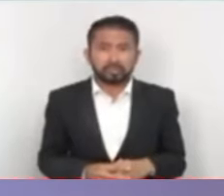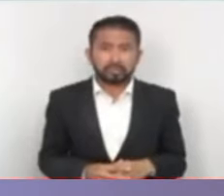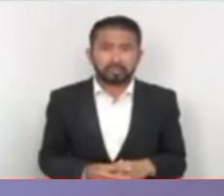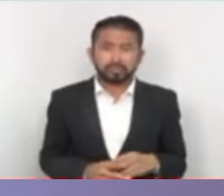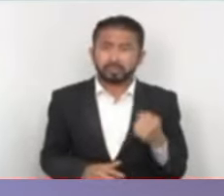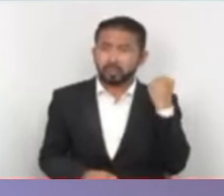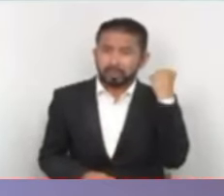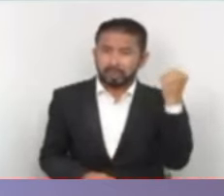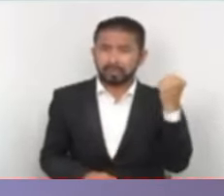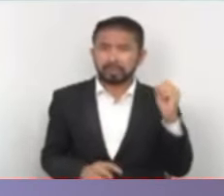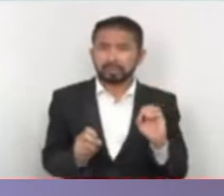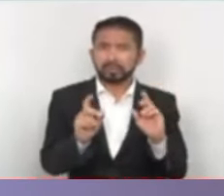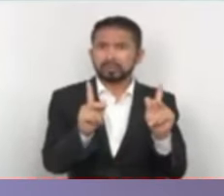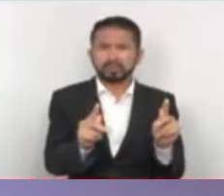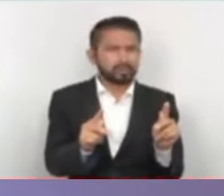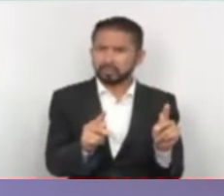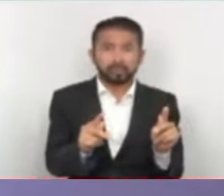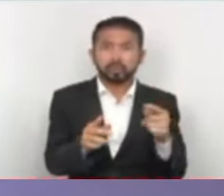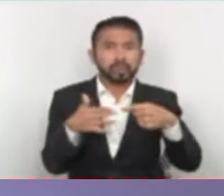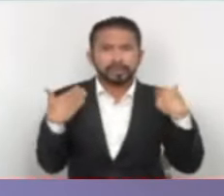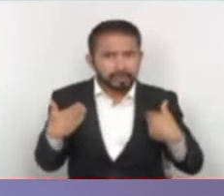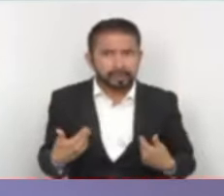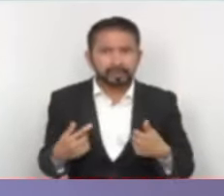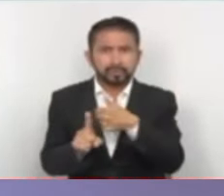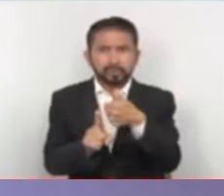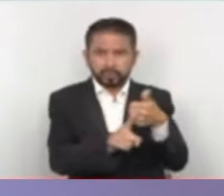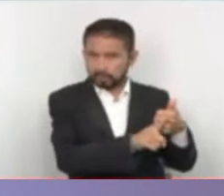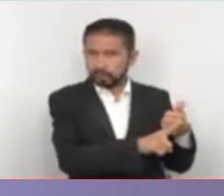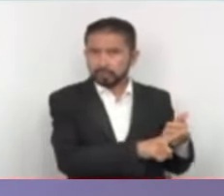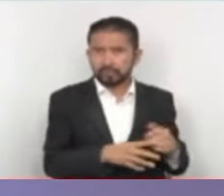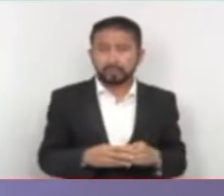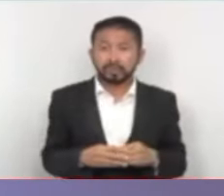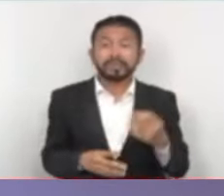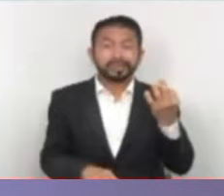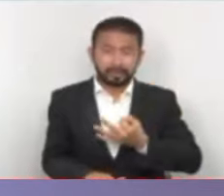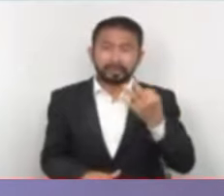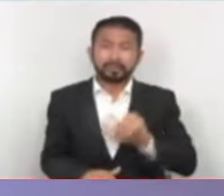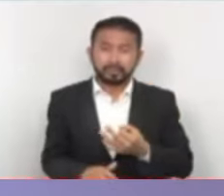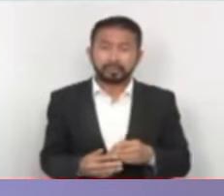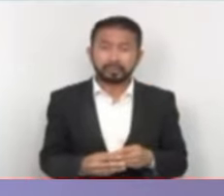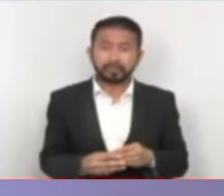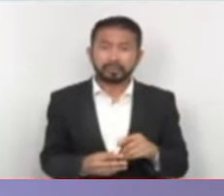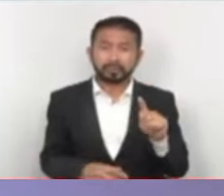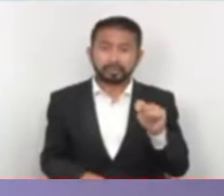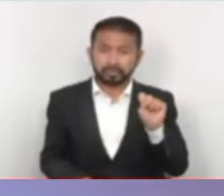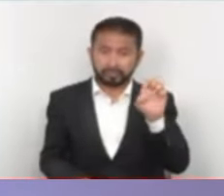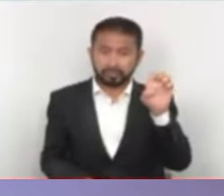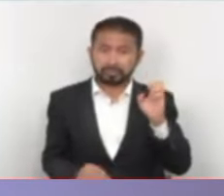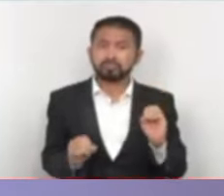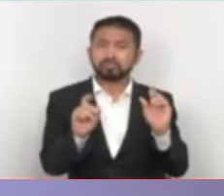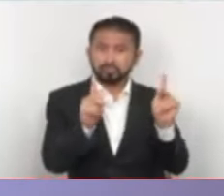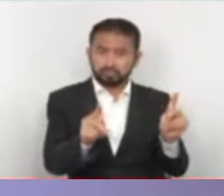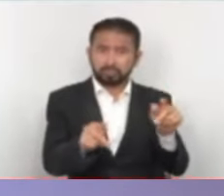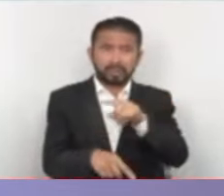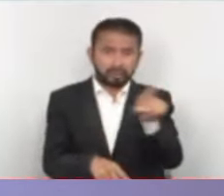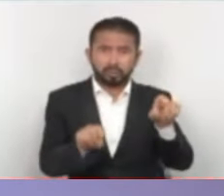que alguna oportunidad, que diríamos, es un derecho que ellos tienen. Entonces necesitamos que ellos tengan más